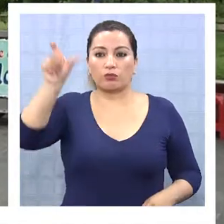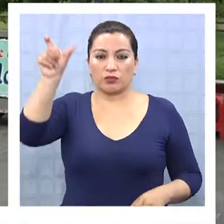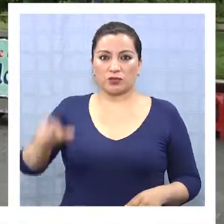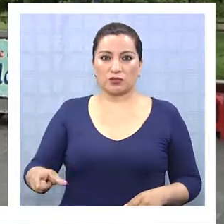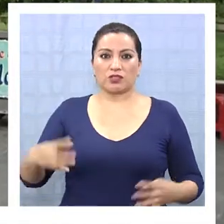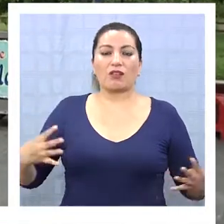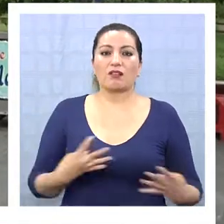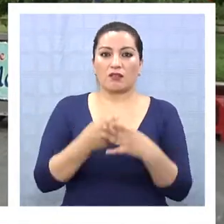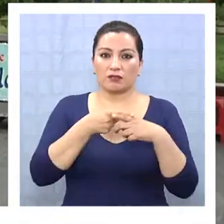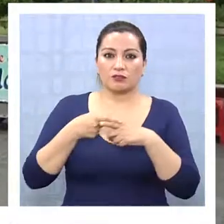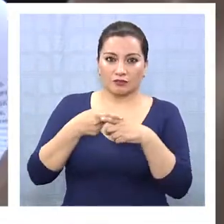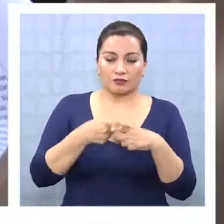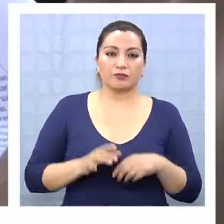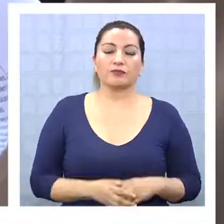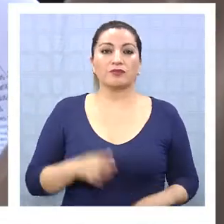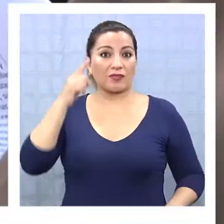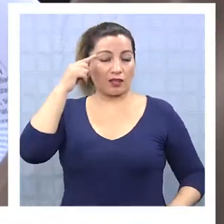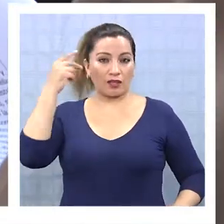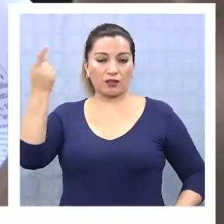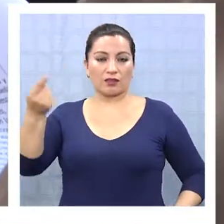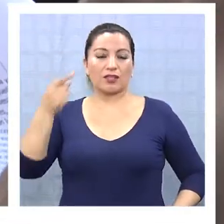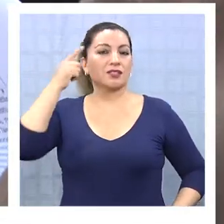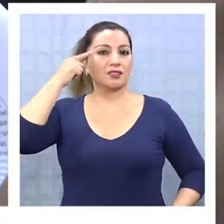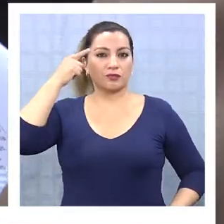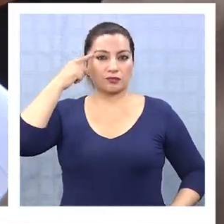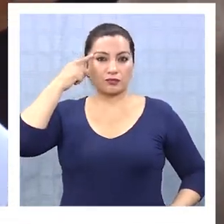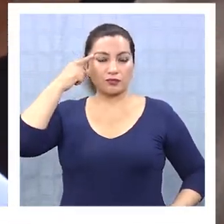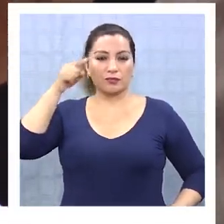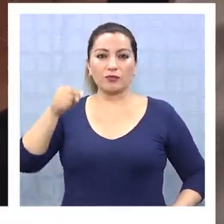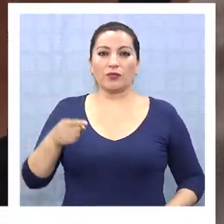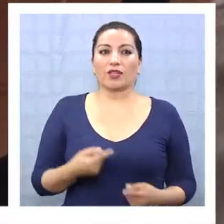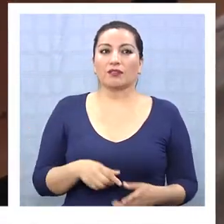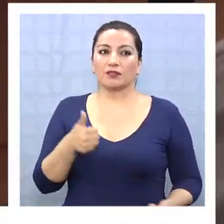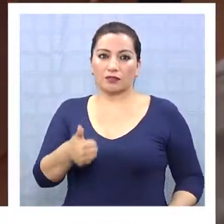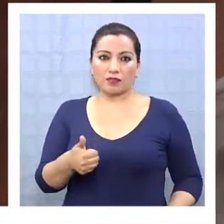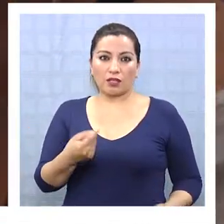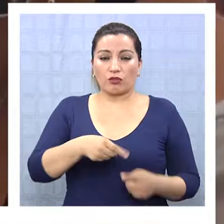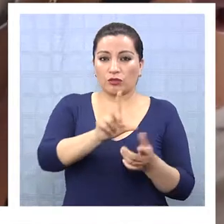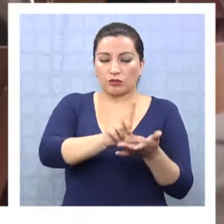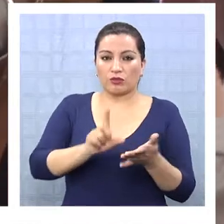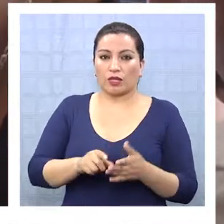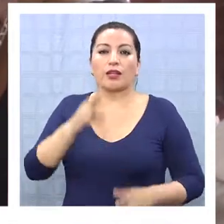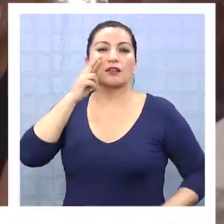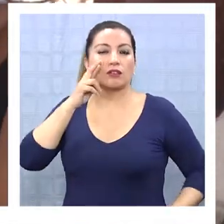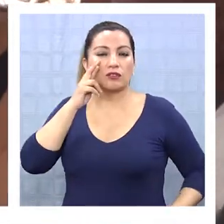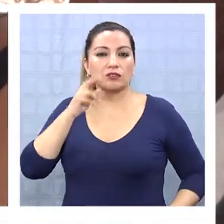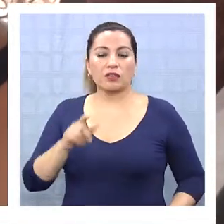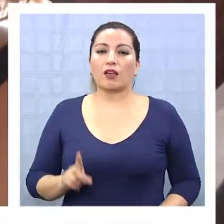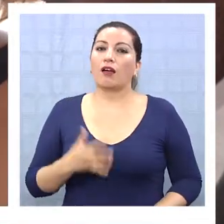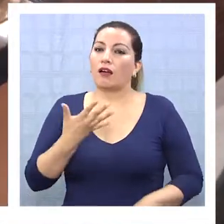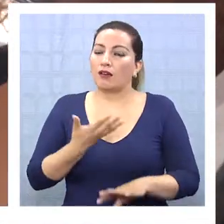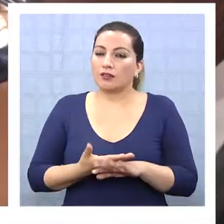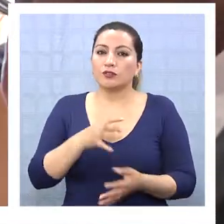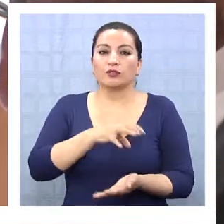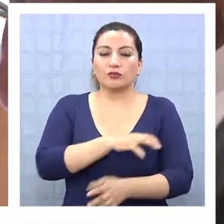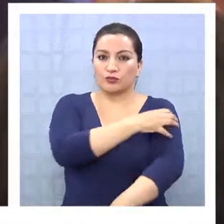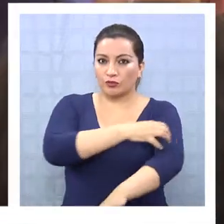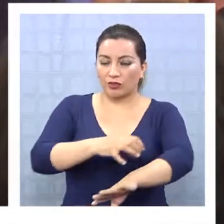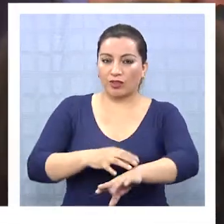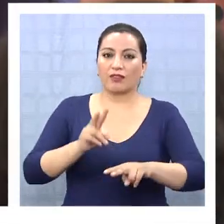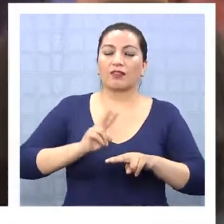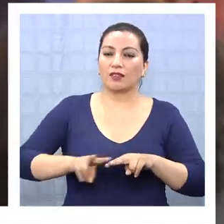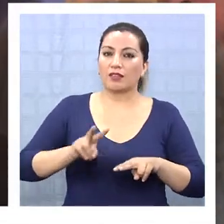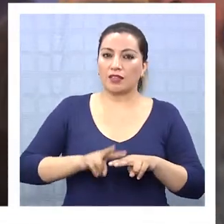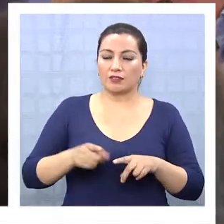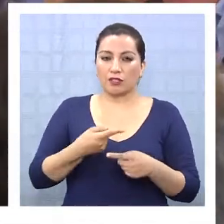día una persona a través de las redes sociales. La iniciativa encuentra críticas también en otros sectores, aunque se reconoce que hay ciudades que realizan